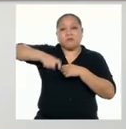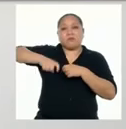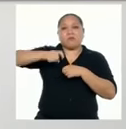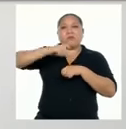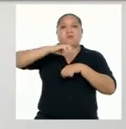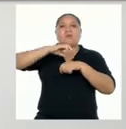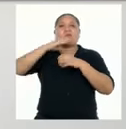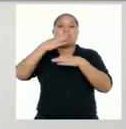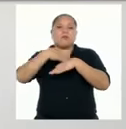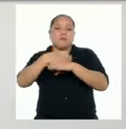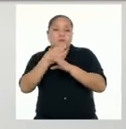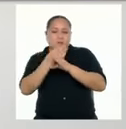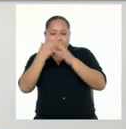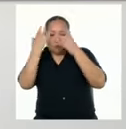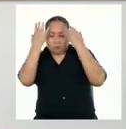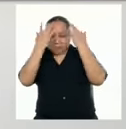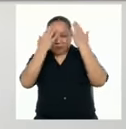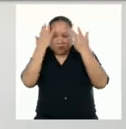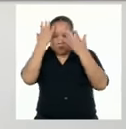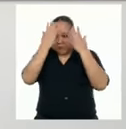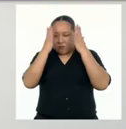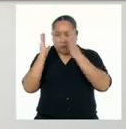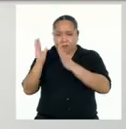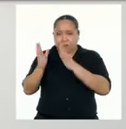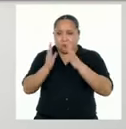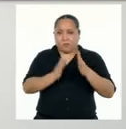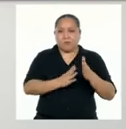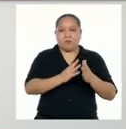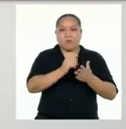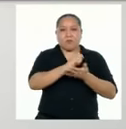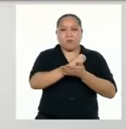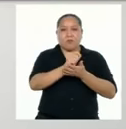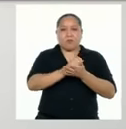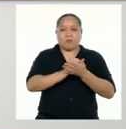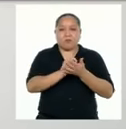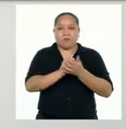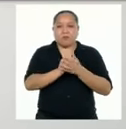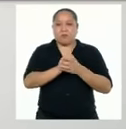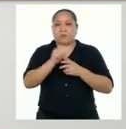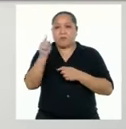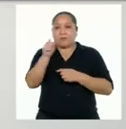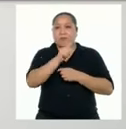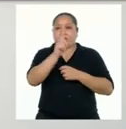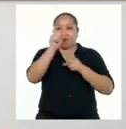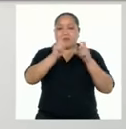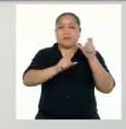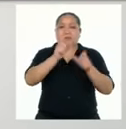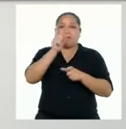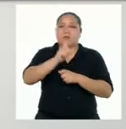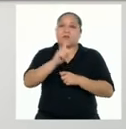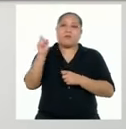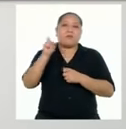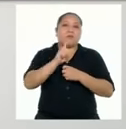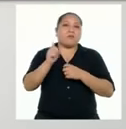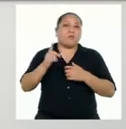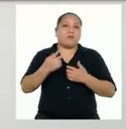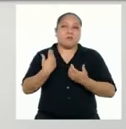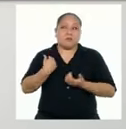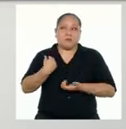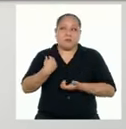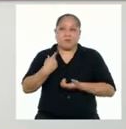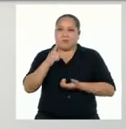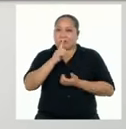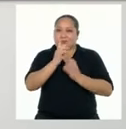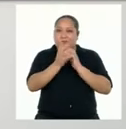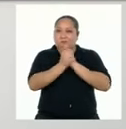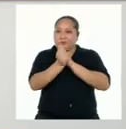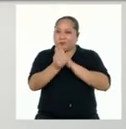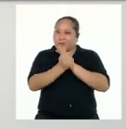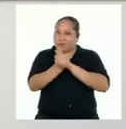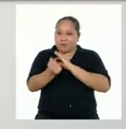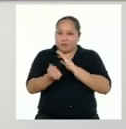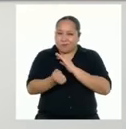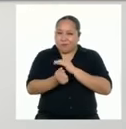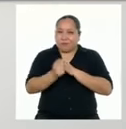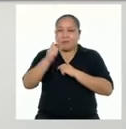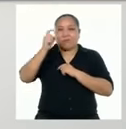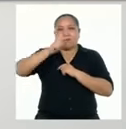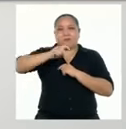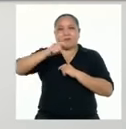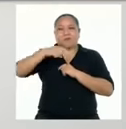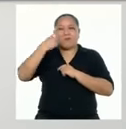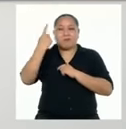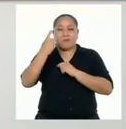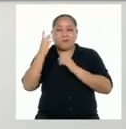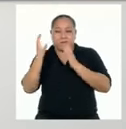crear y ordenar sus ideas para escribir su texto. Para los que aún no somos expertos, necesitamos